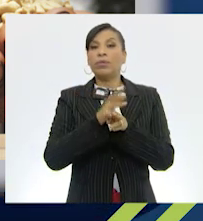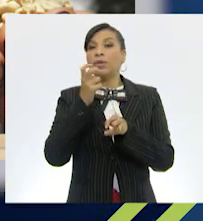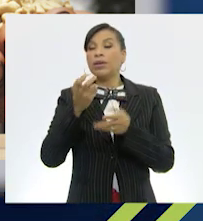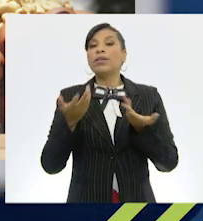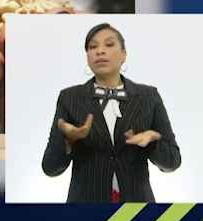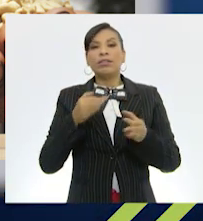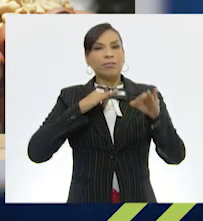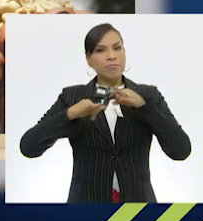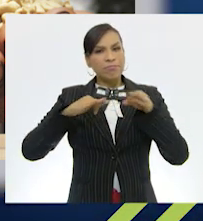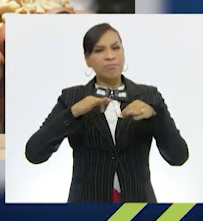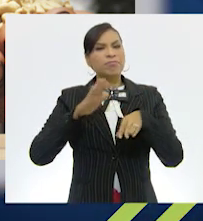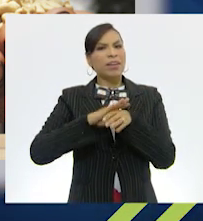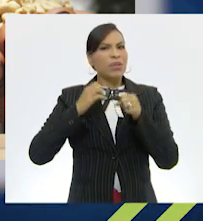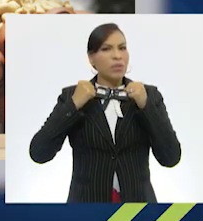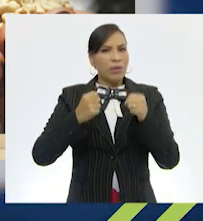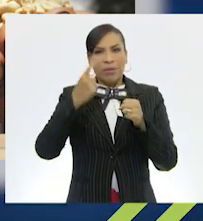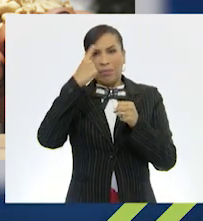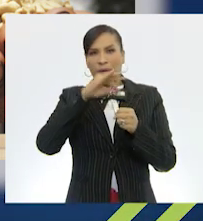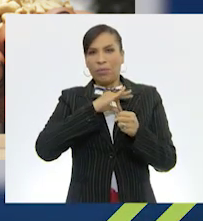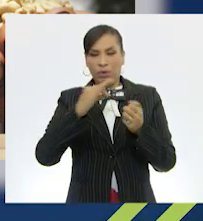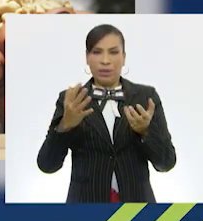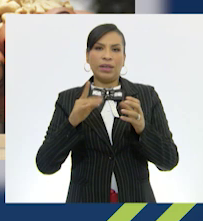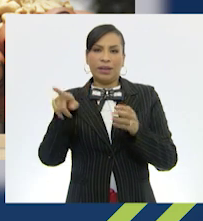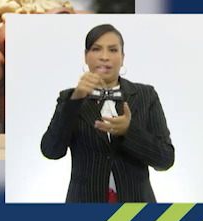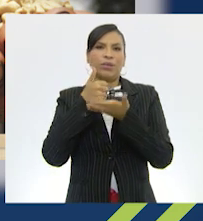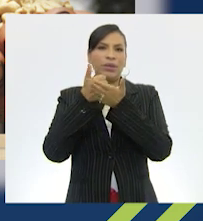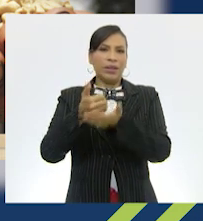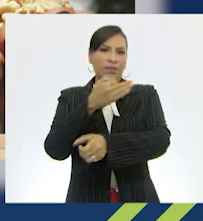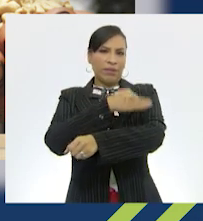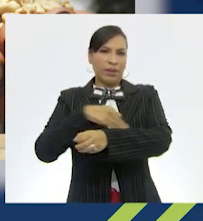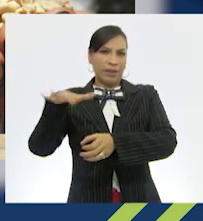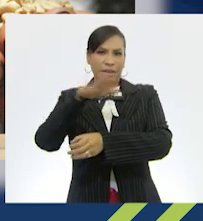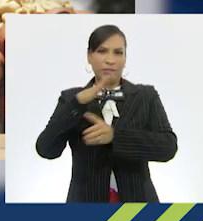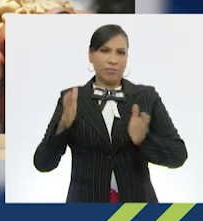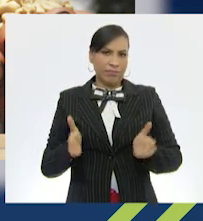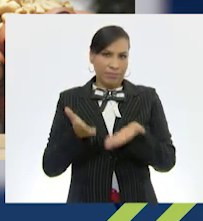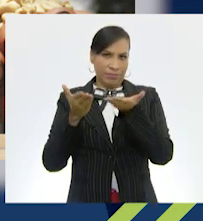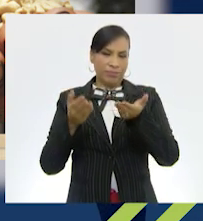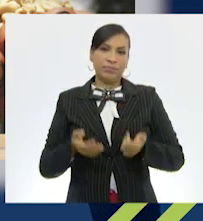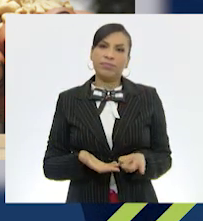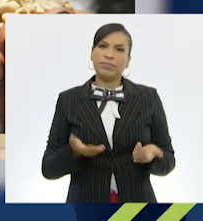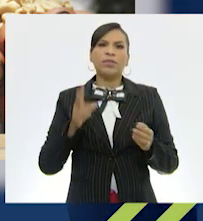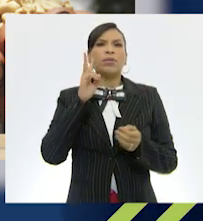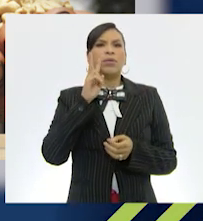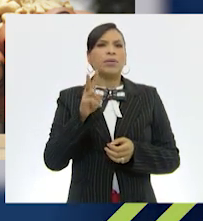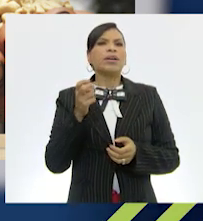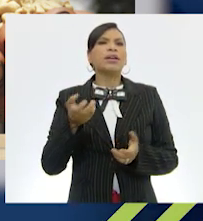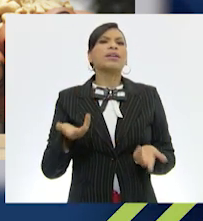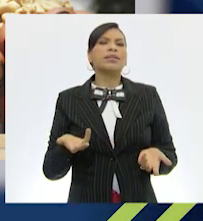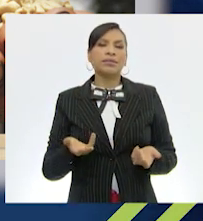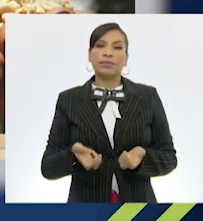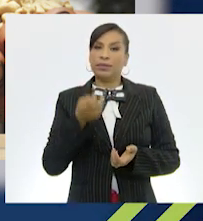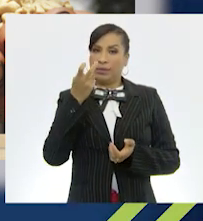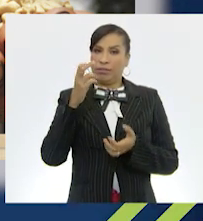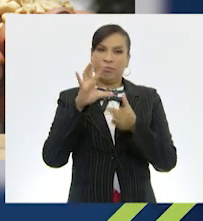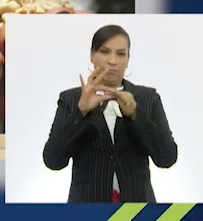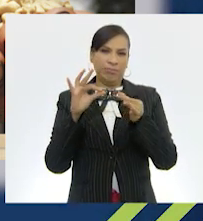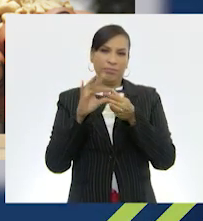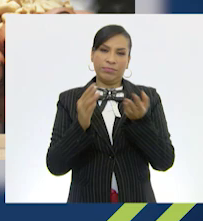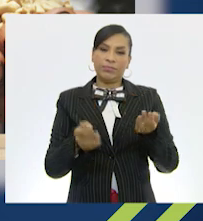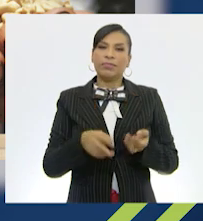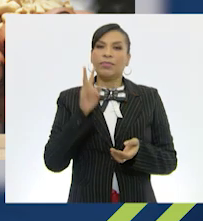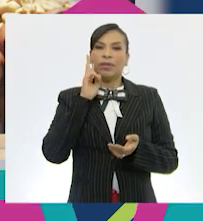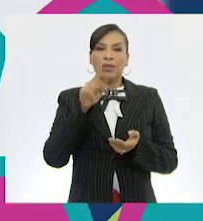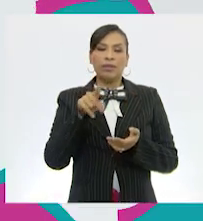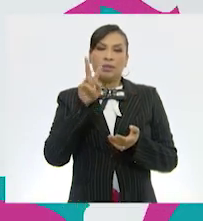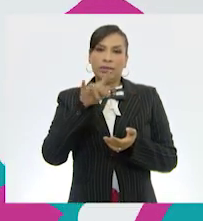contrario, trabajamos muy duro para sacar a nuestras familias adelante. ¿Cómo ves, María, esta nota? Pues es